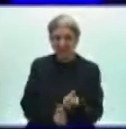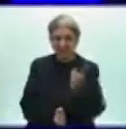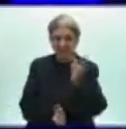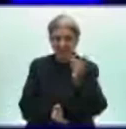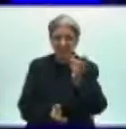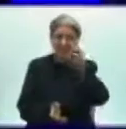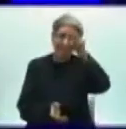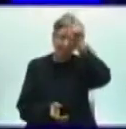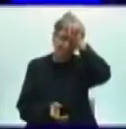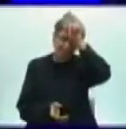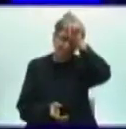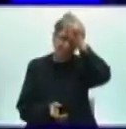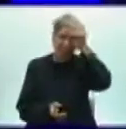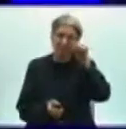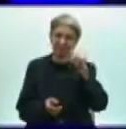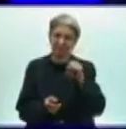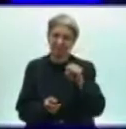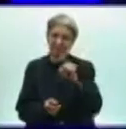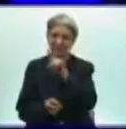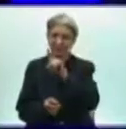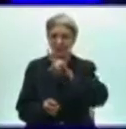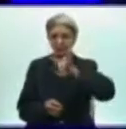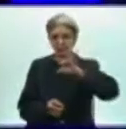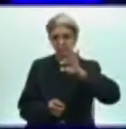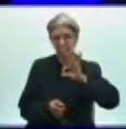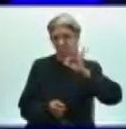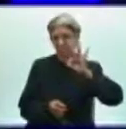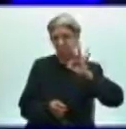entre los años 1884 y